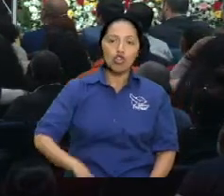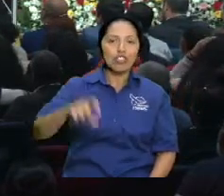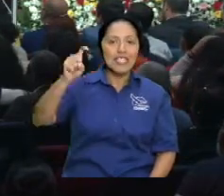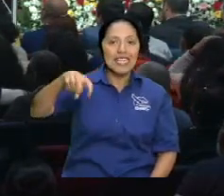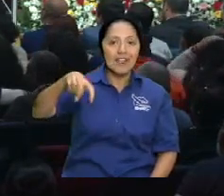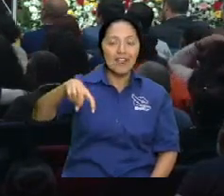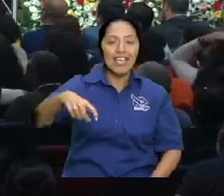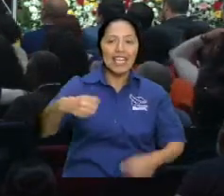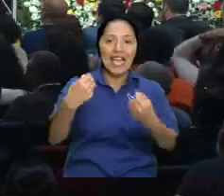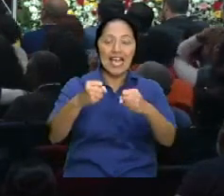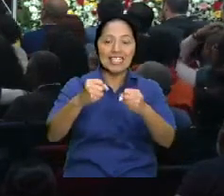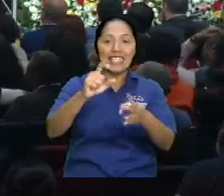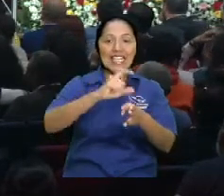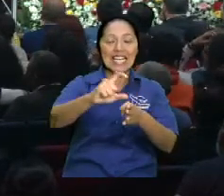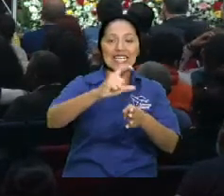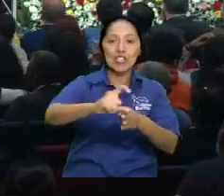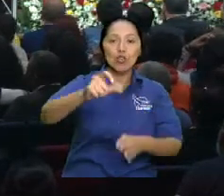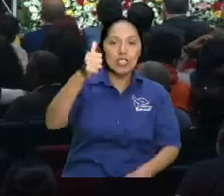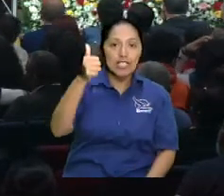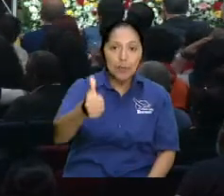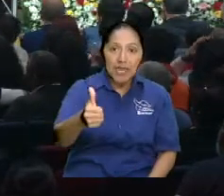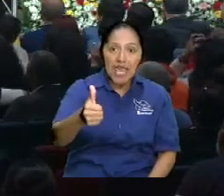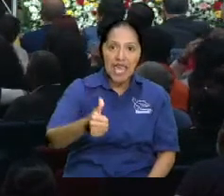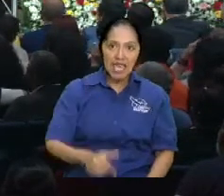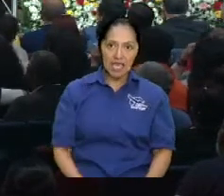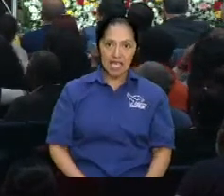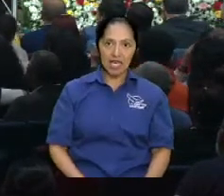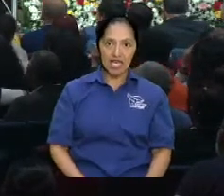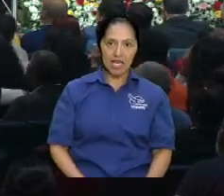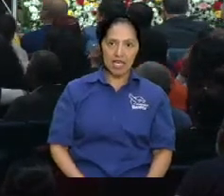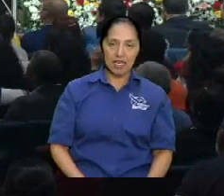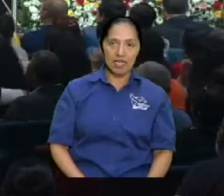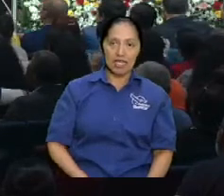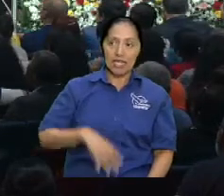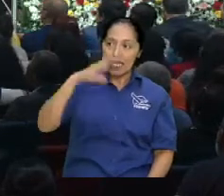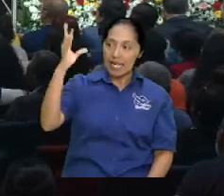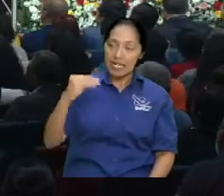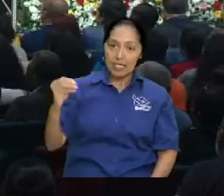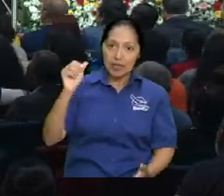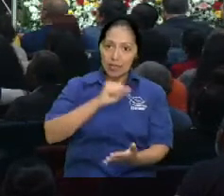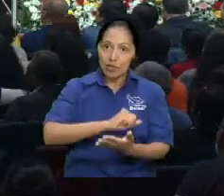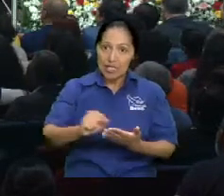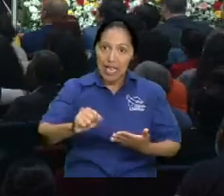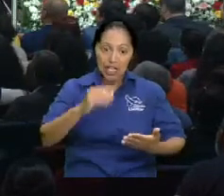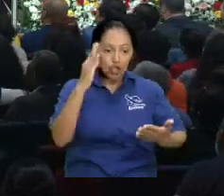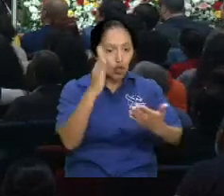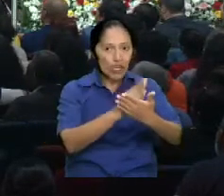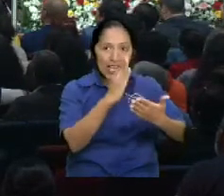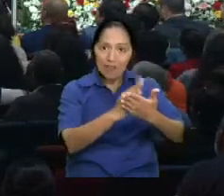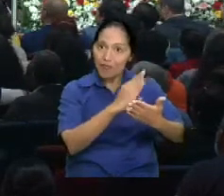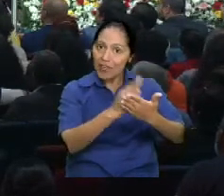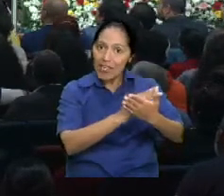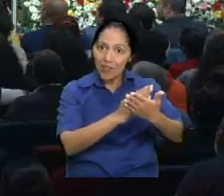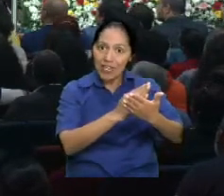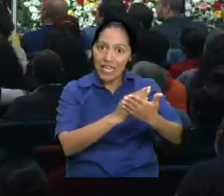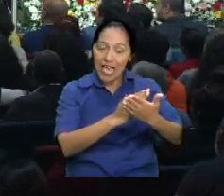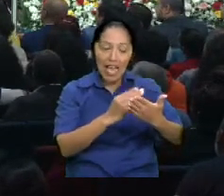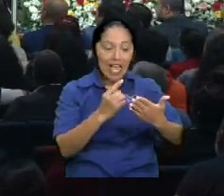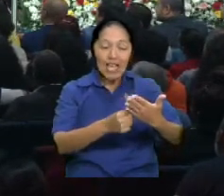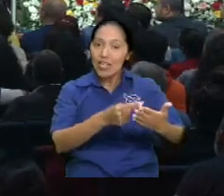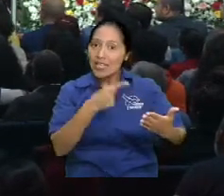el espíritu, en la Biblia nos narra, hermano Sergio, pero continúe, porque se quedó en el resumen, pero espéreme.